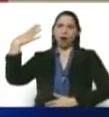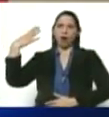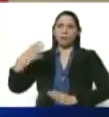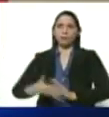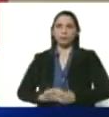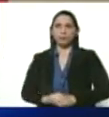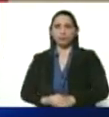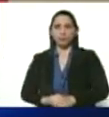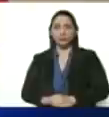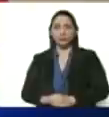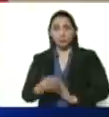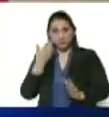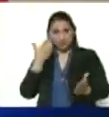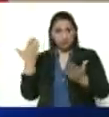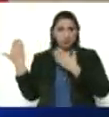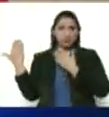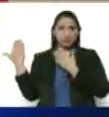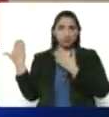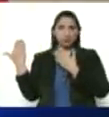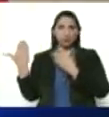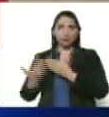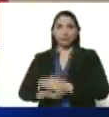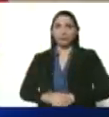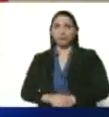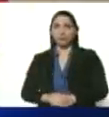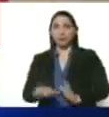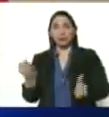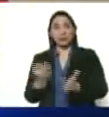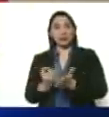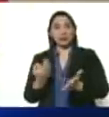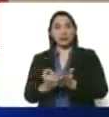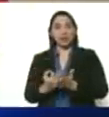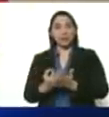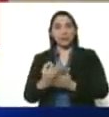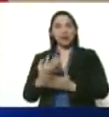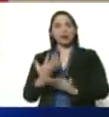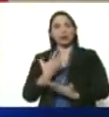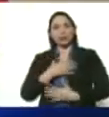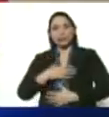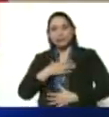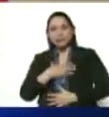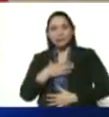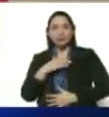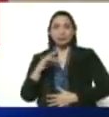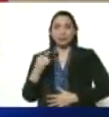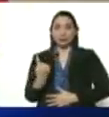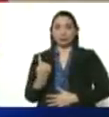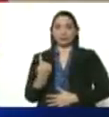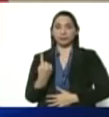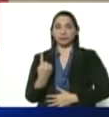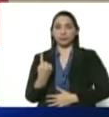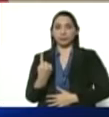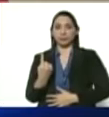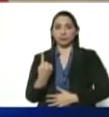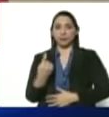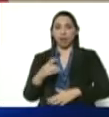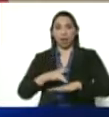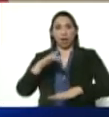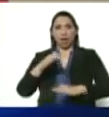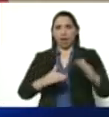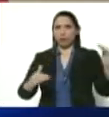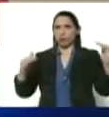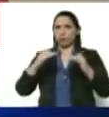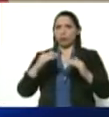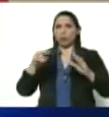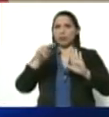sol. Ahí hemos visto unas imágenes siempre muy conmovedoras. Pero principalmente el alto nivel de